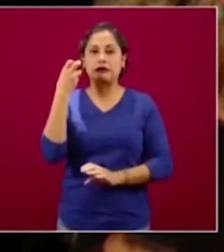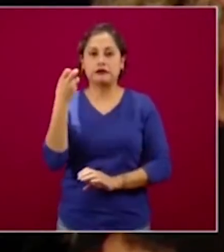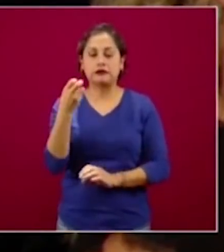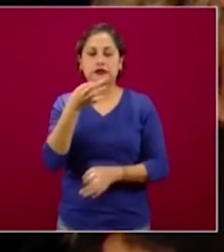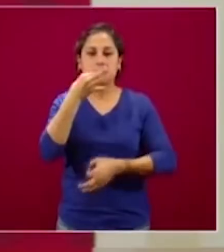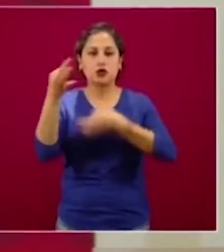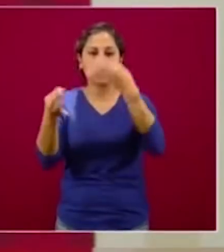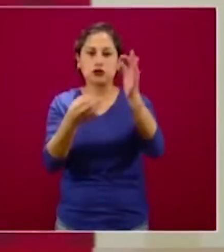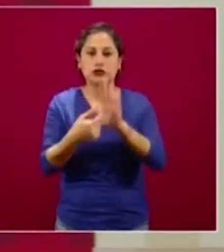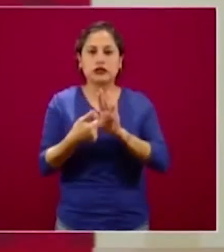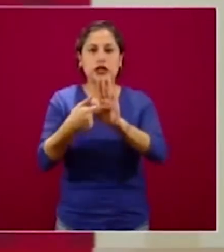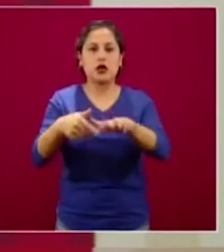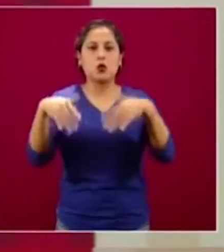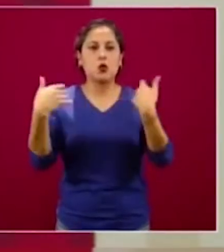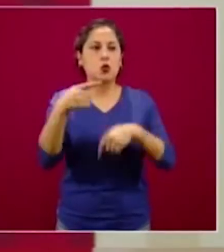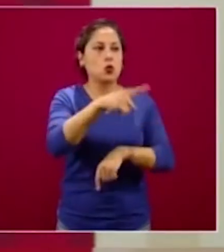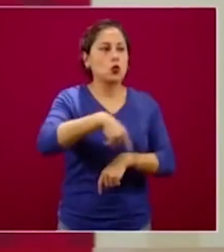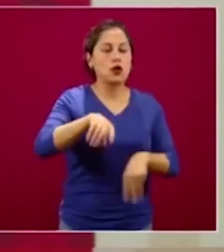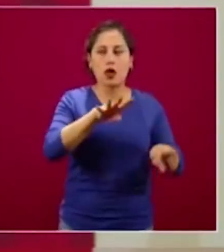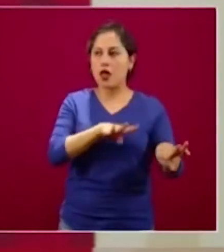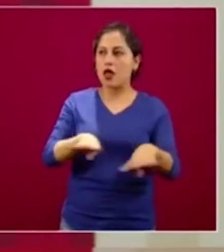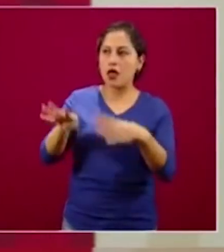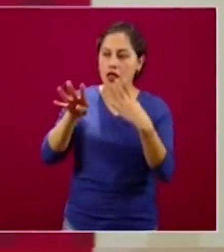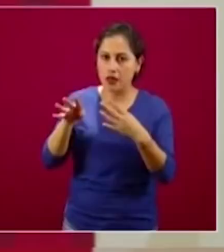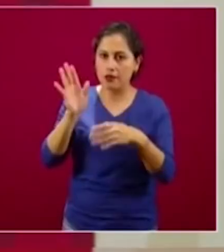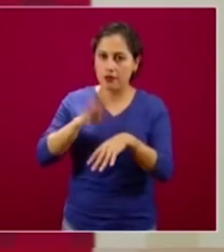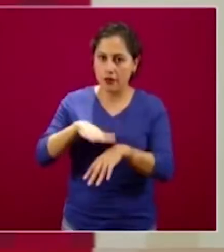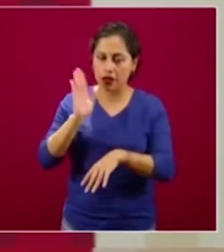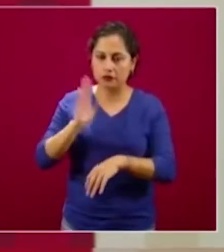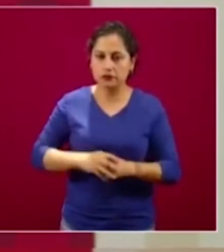causar importante atención de la población.